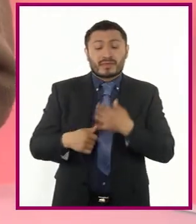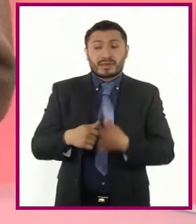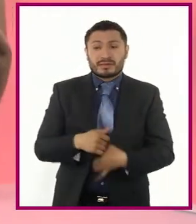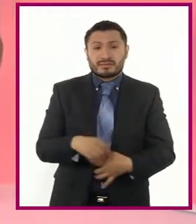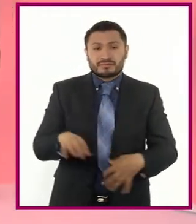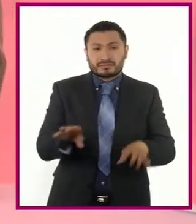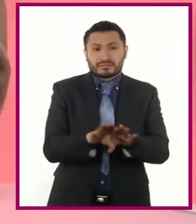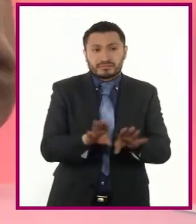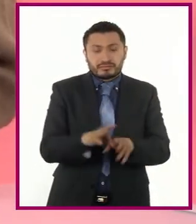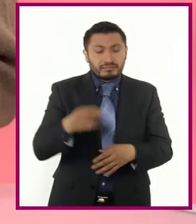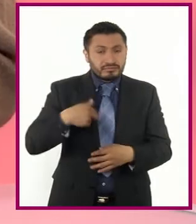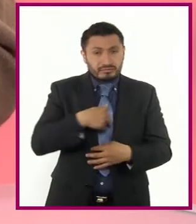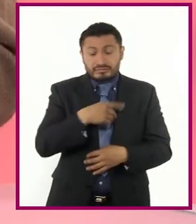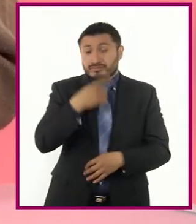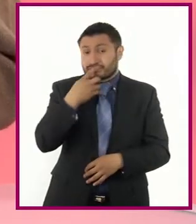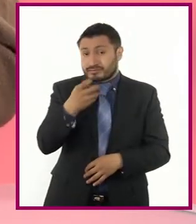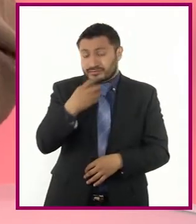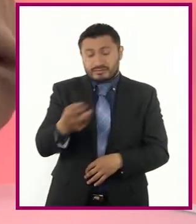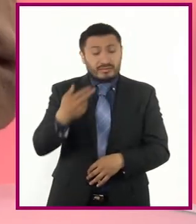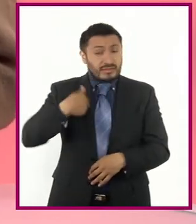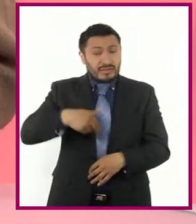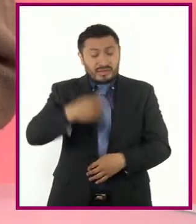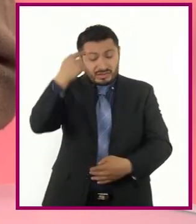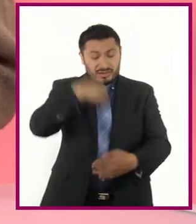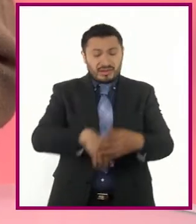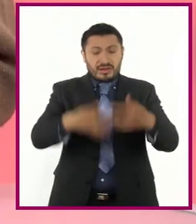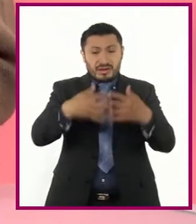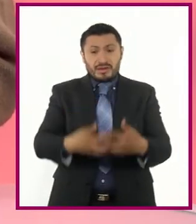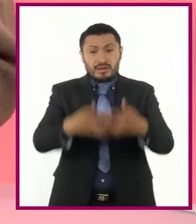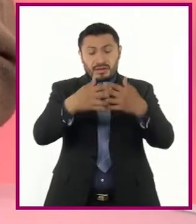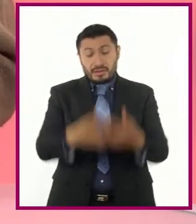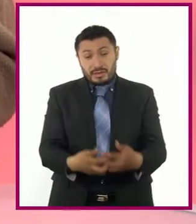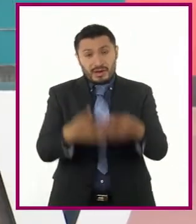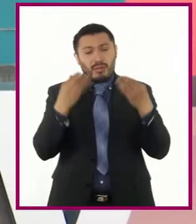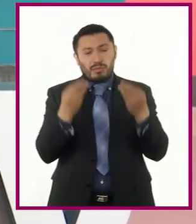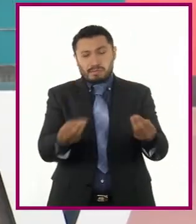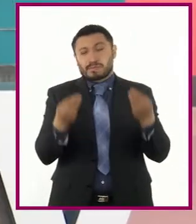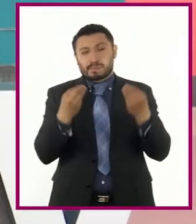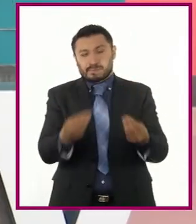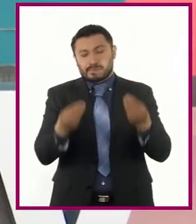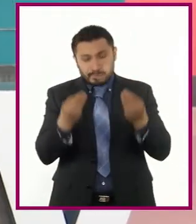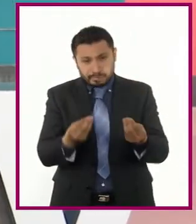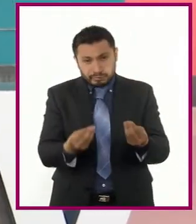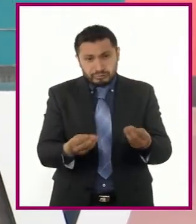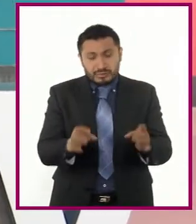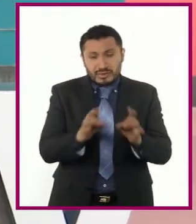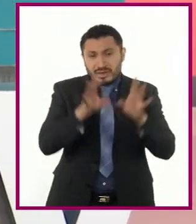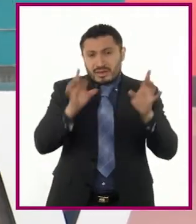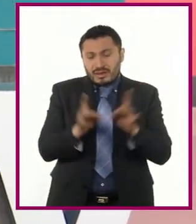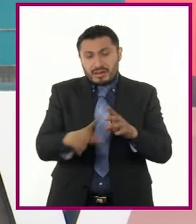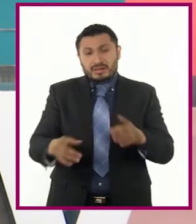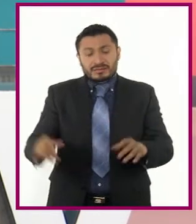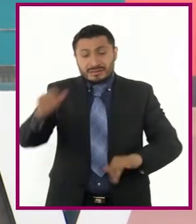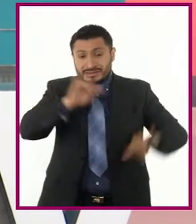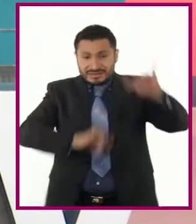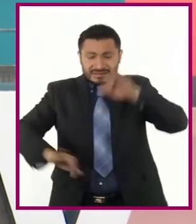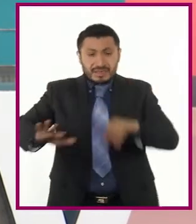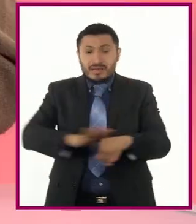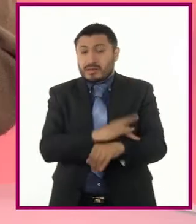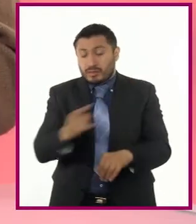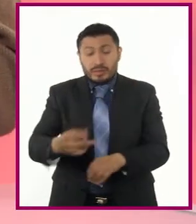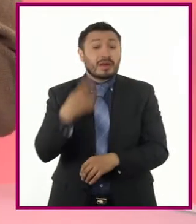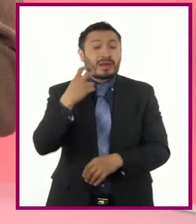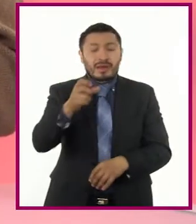nosotros mismos. Nosotros somos toda una máquina, una fábrica de series de reacciones químicas, porque con ello